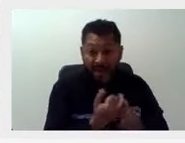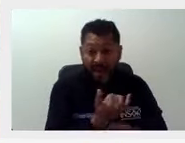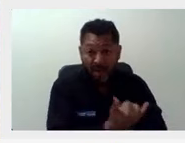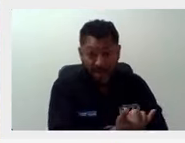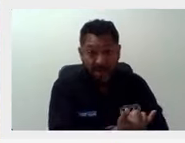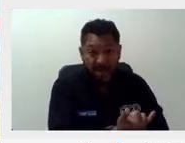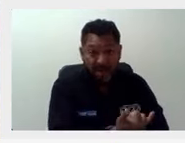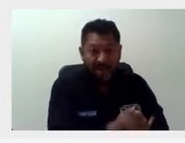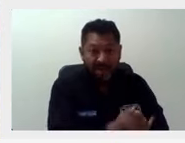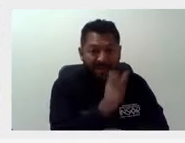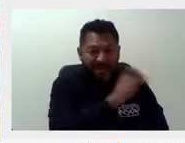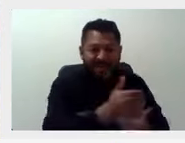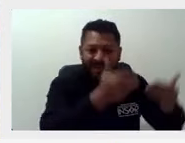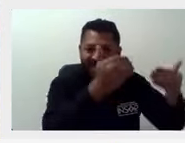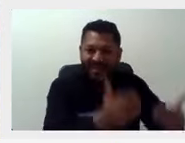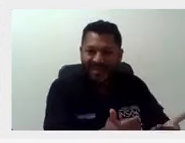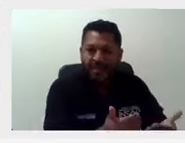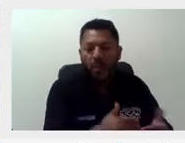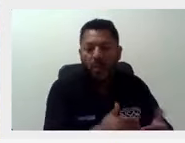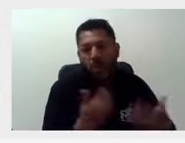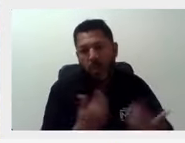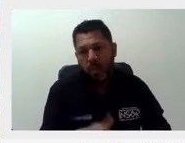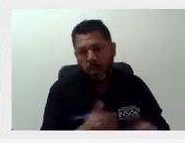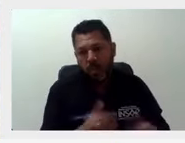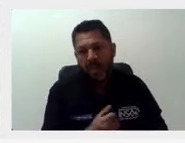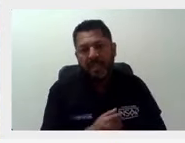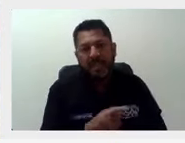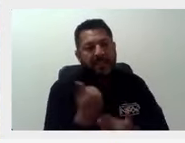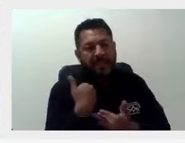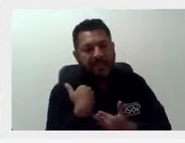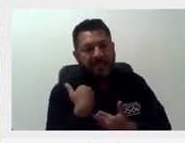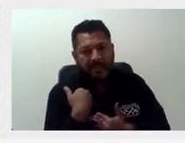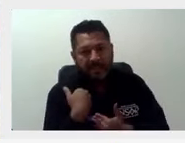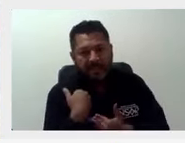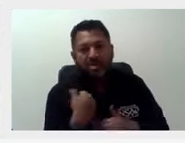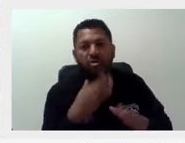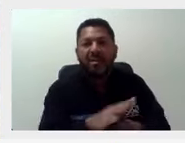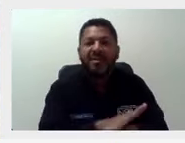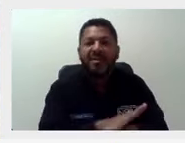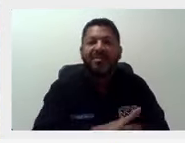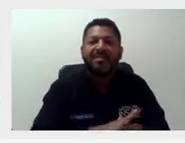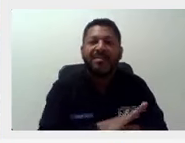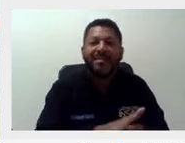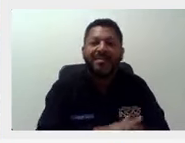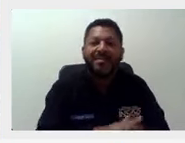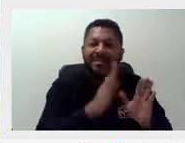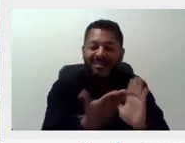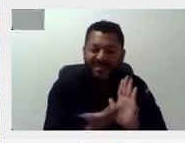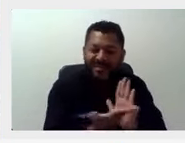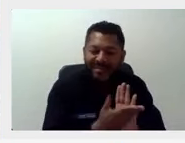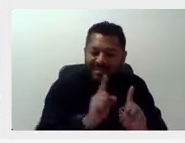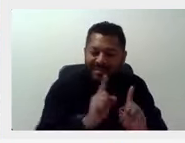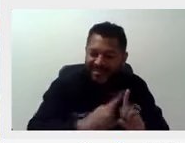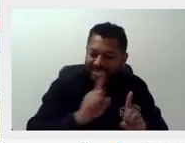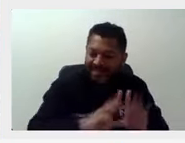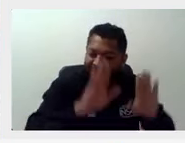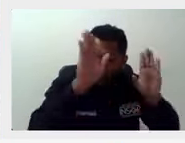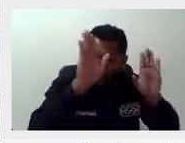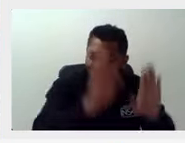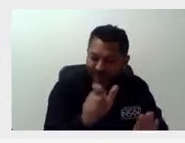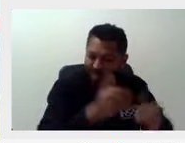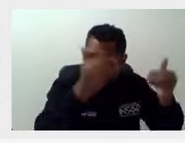con discapacidad de sus casas. Y una es las diferentes situaciones educativas en las que están los chicos con discapacidad,